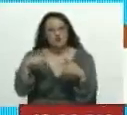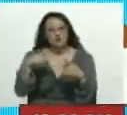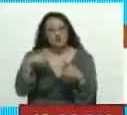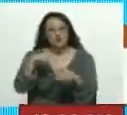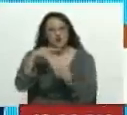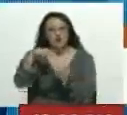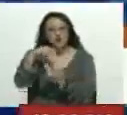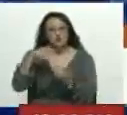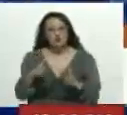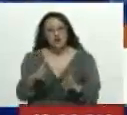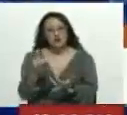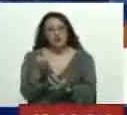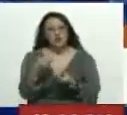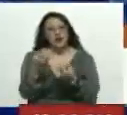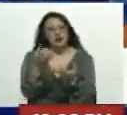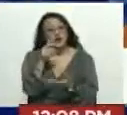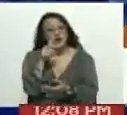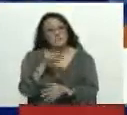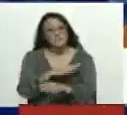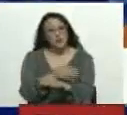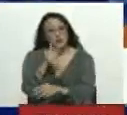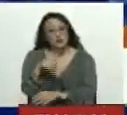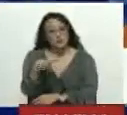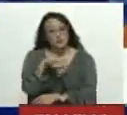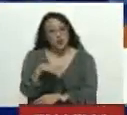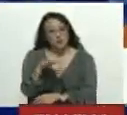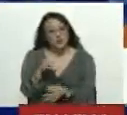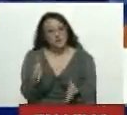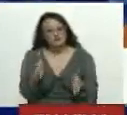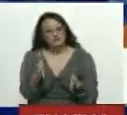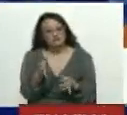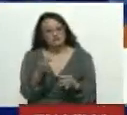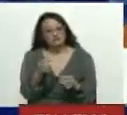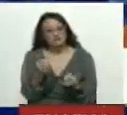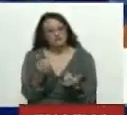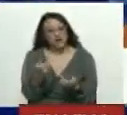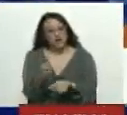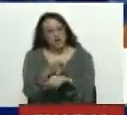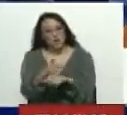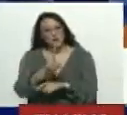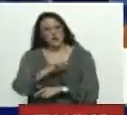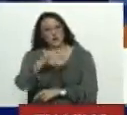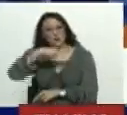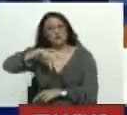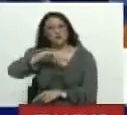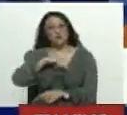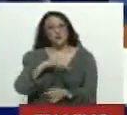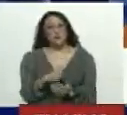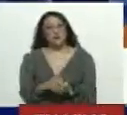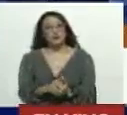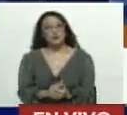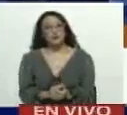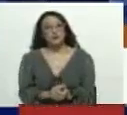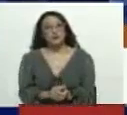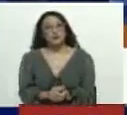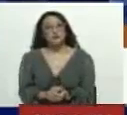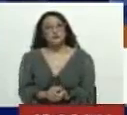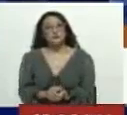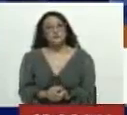otorgarle el poder al pueblo para que gobiernen el territorio y nos gobierne a nosotros quienes estamos en